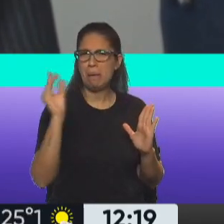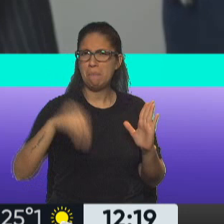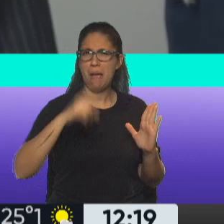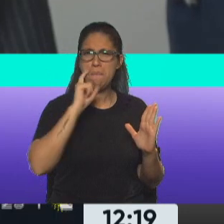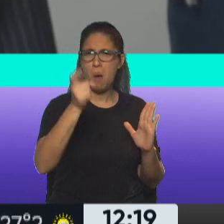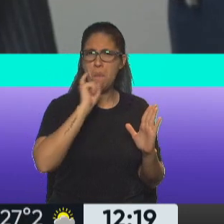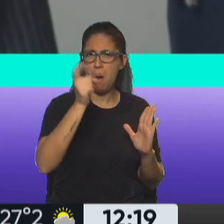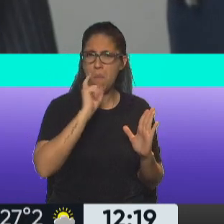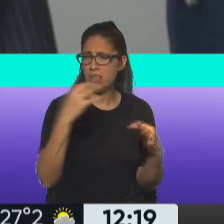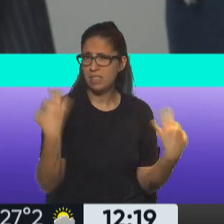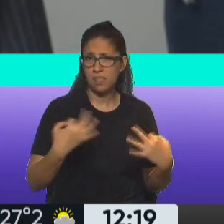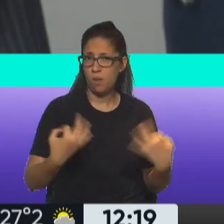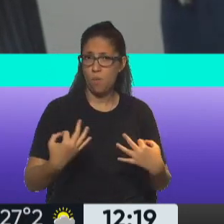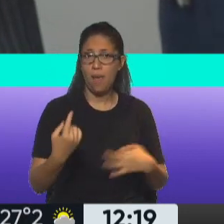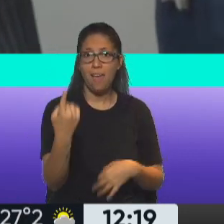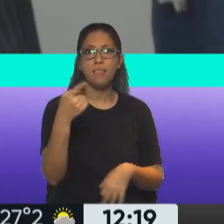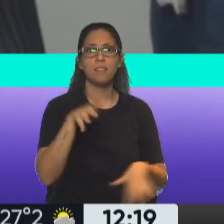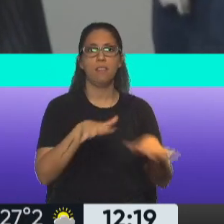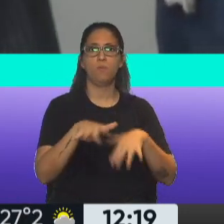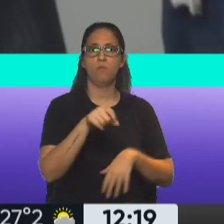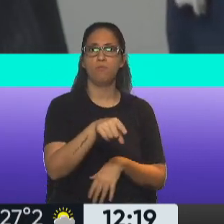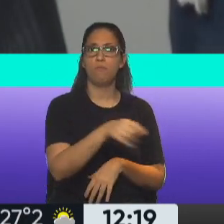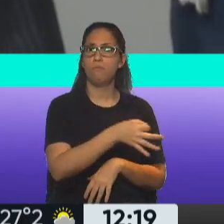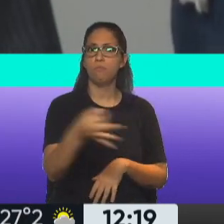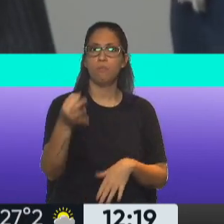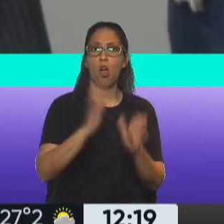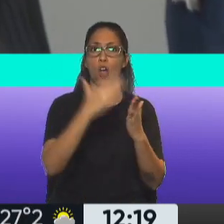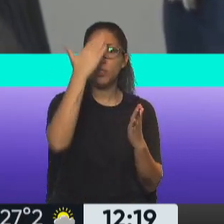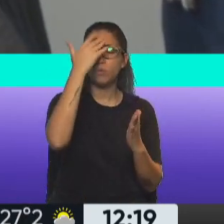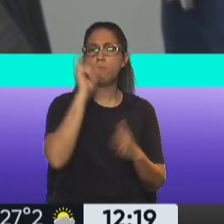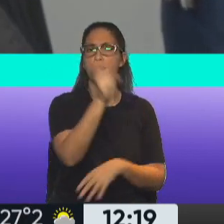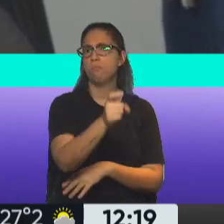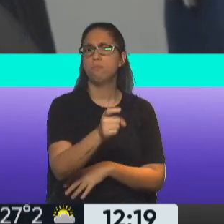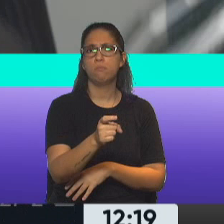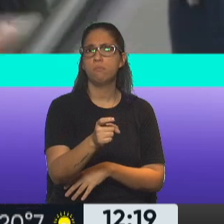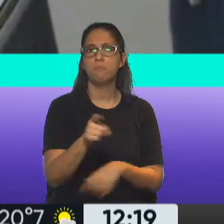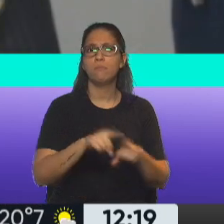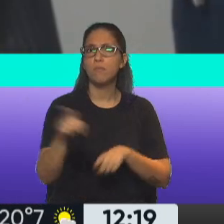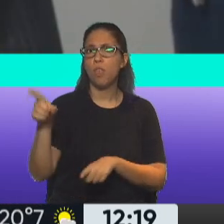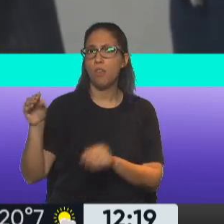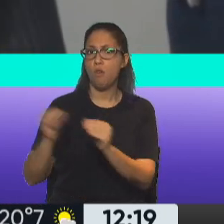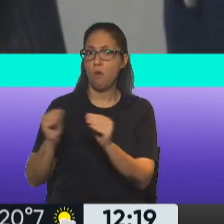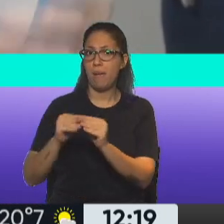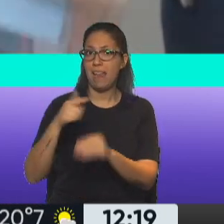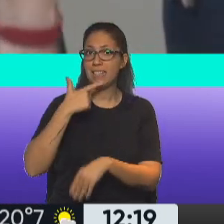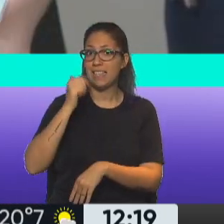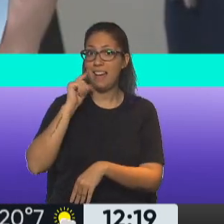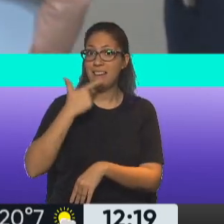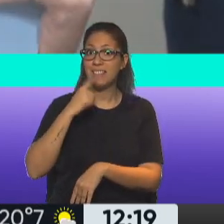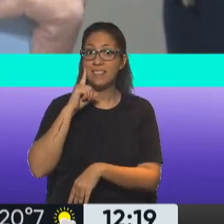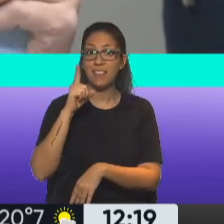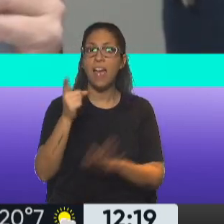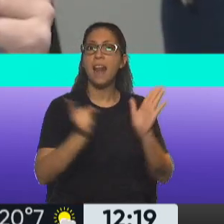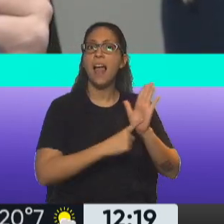Y este es un caso de violación de la Constitución. ¿Por qué? Porque, como dijo mi compañera Anabel Fernández Sagasti,